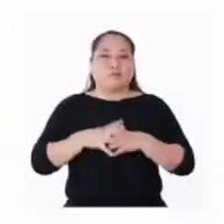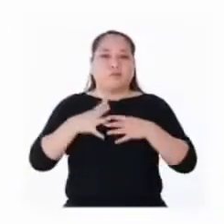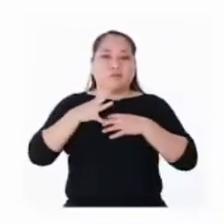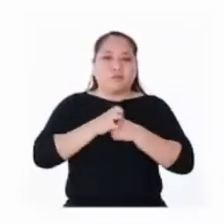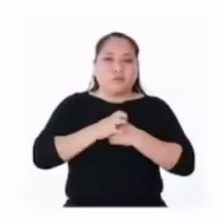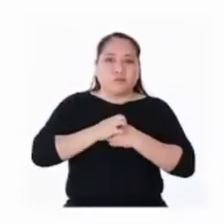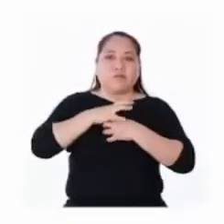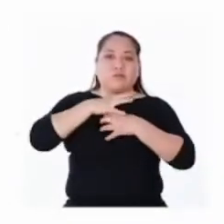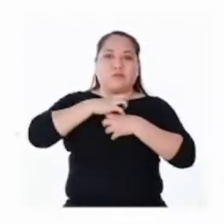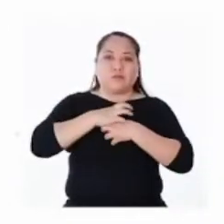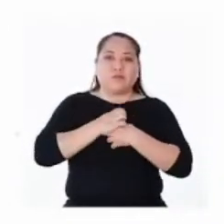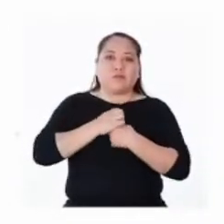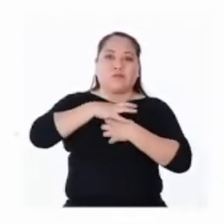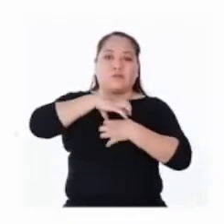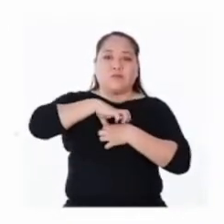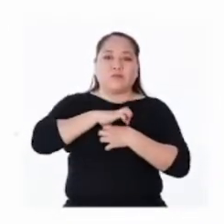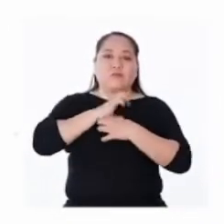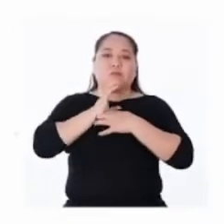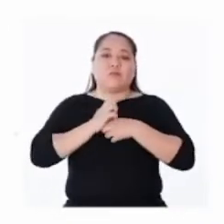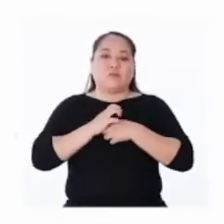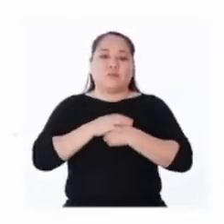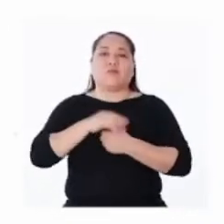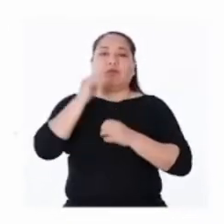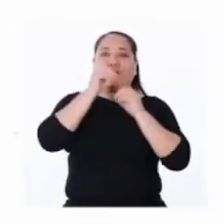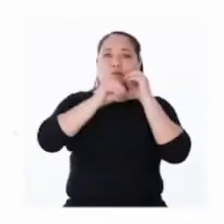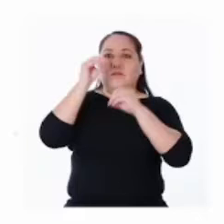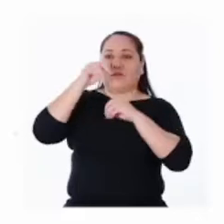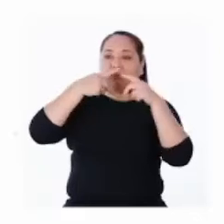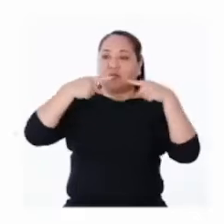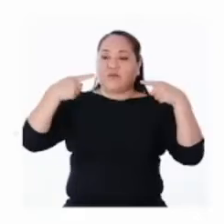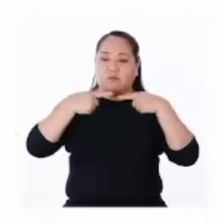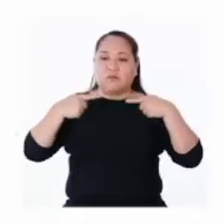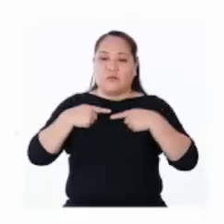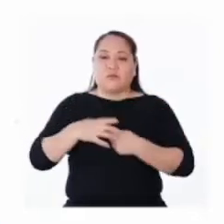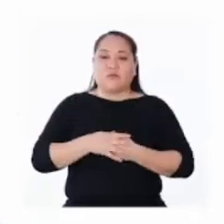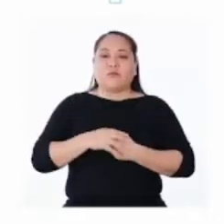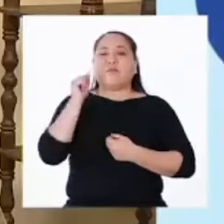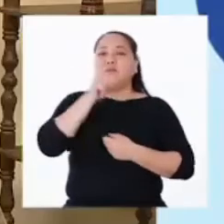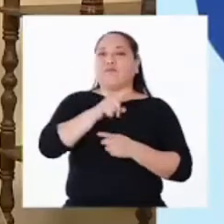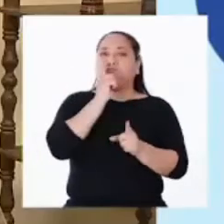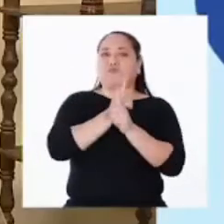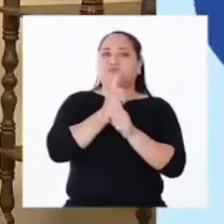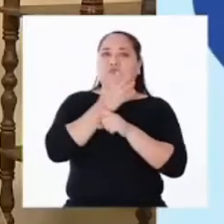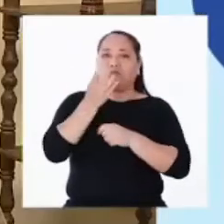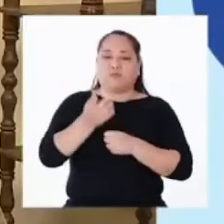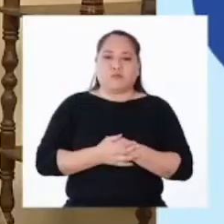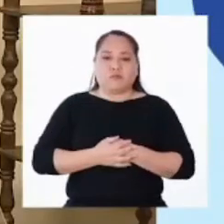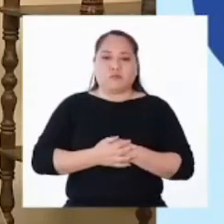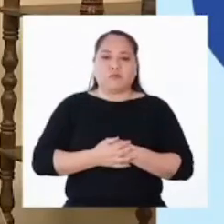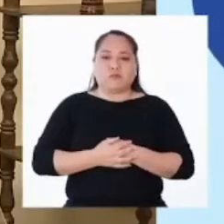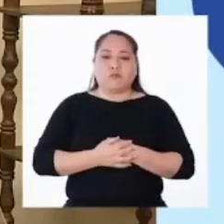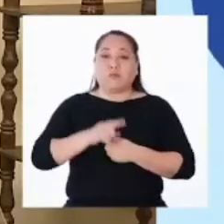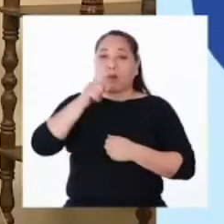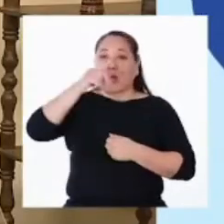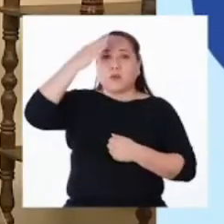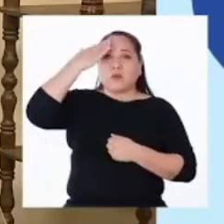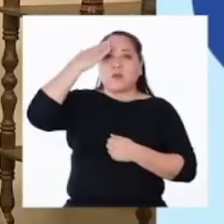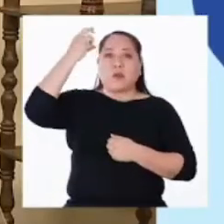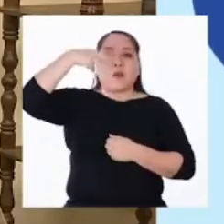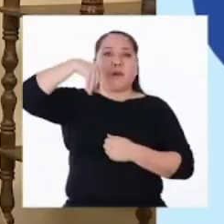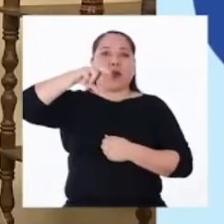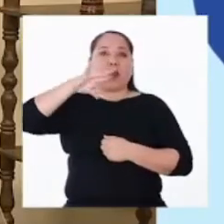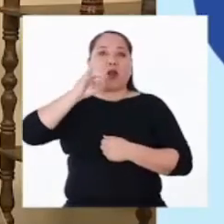simultánea. ¿Y se ubican tal como vemos aquí? Exacto. ¿Y sabías, Mario, que la cavidad